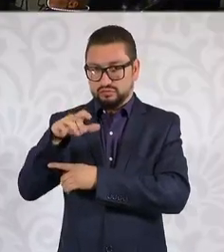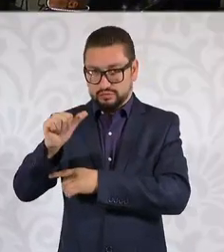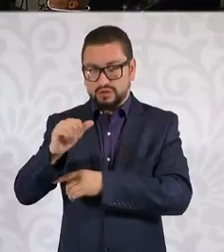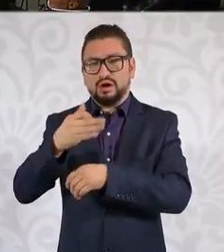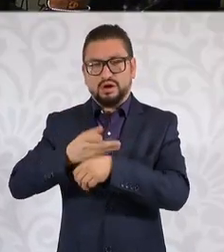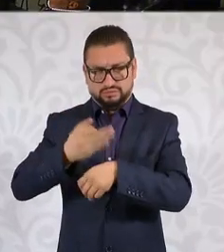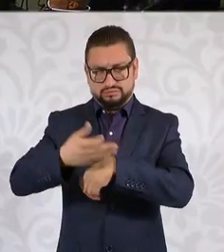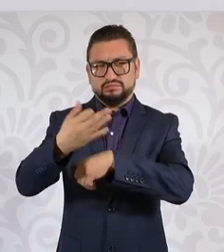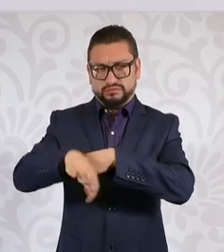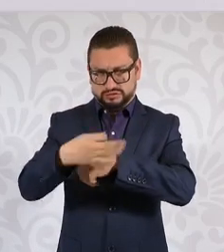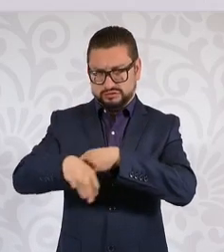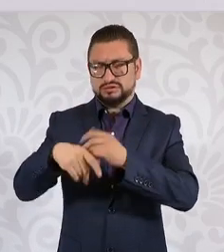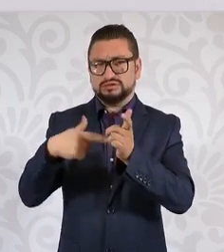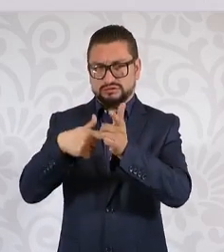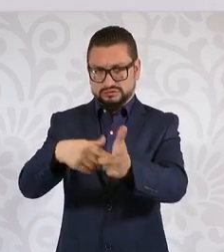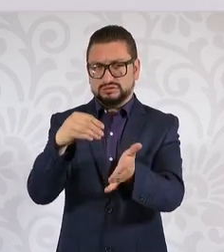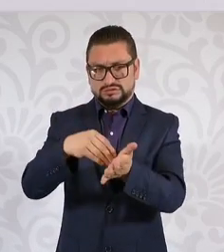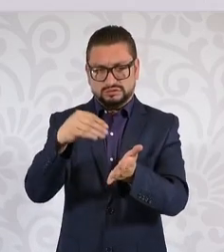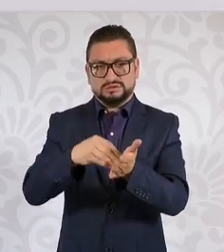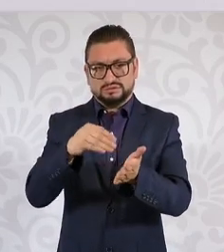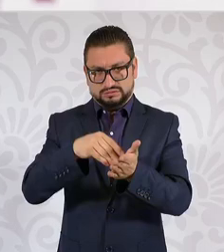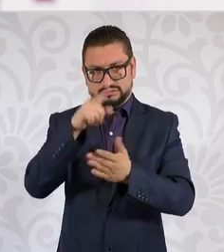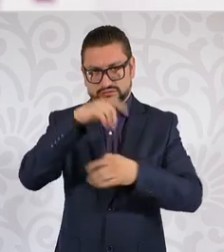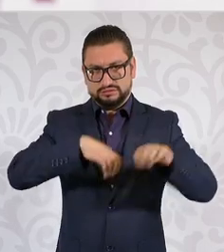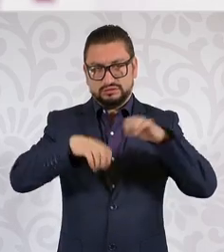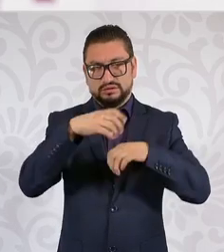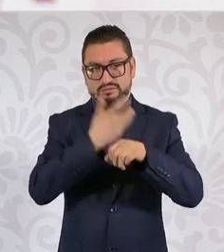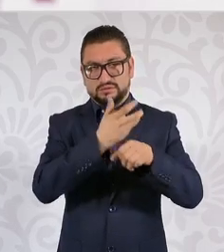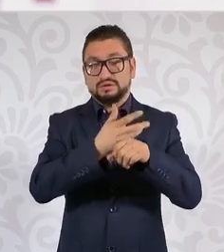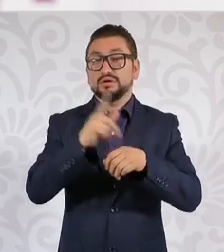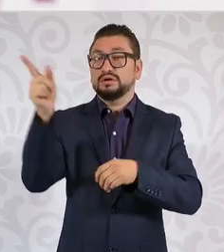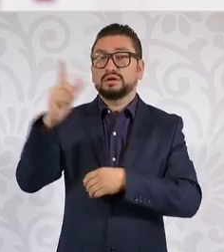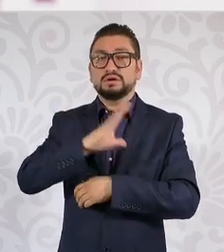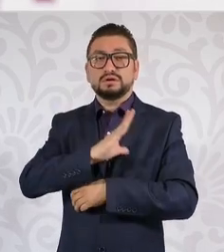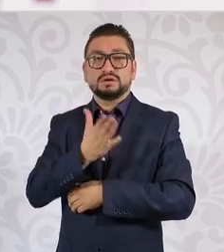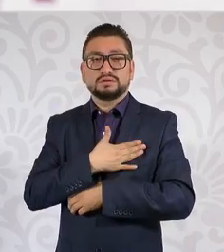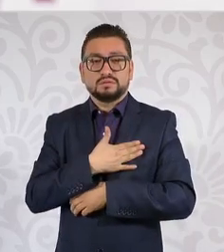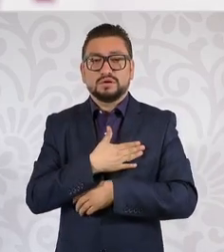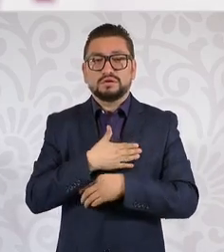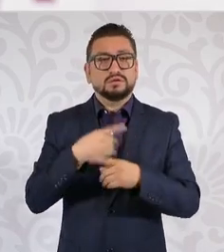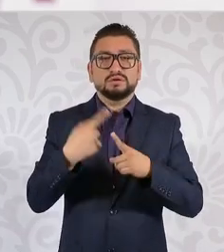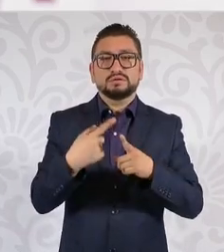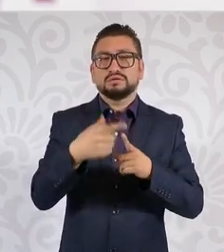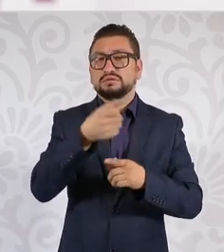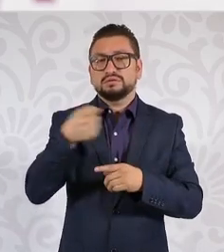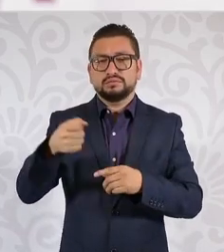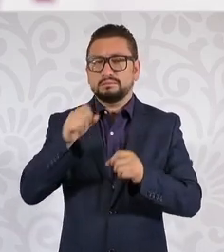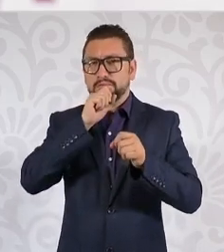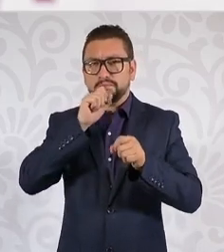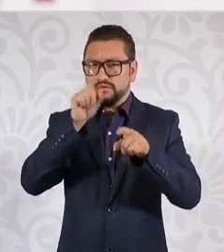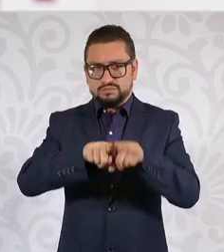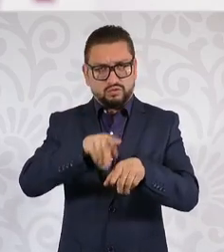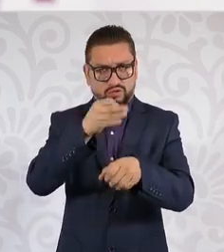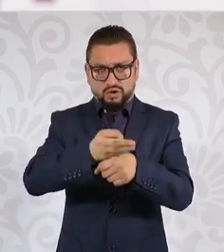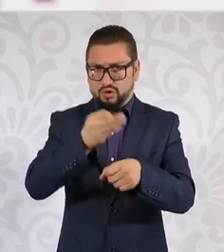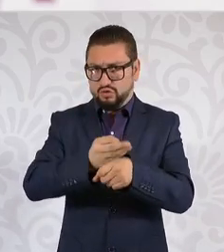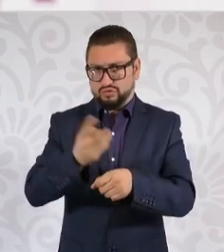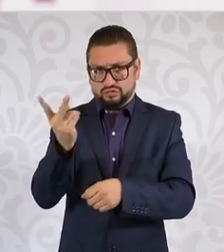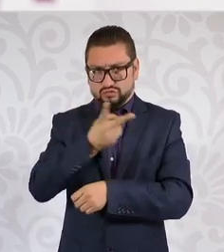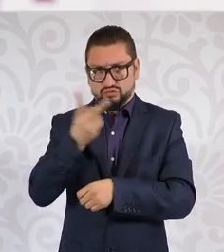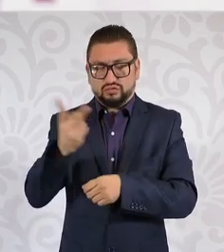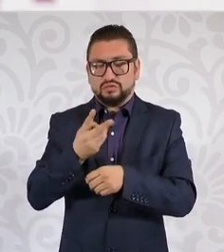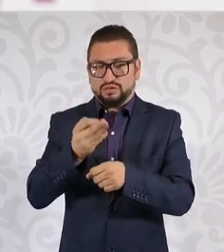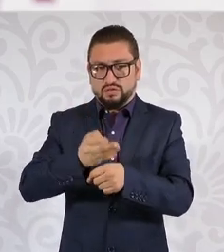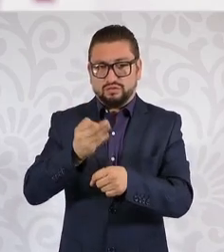pronto en como embajador en Estados Unidos. ¿Y para España ya tiene algún prospecto? Se quedan en este momento, ya